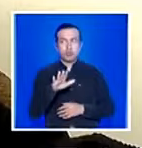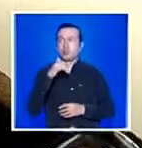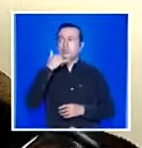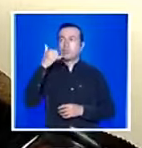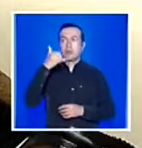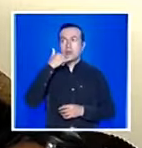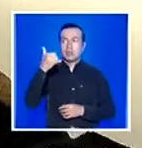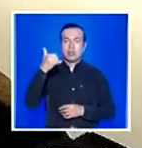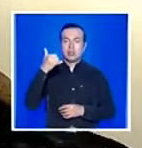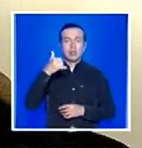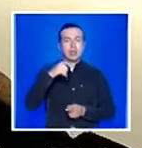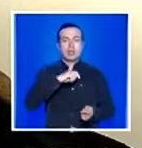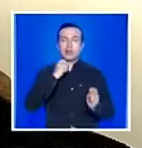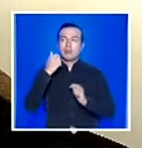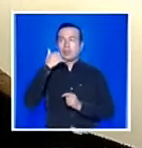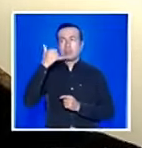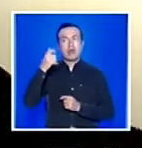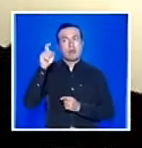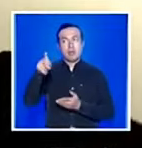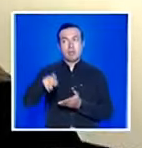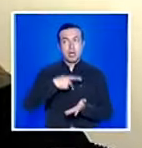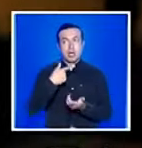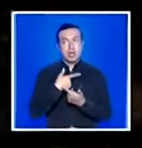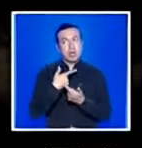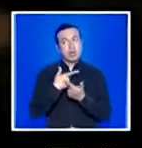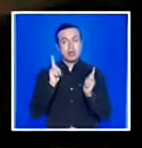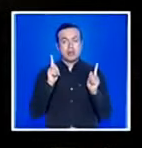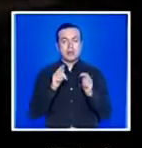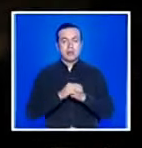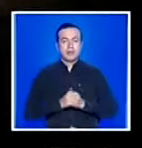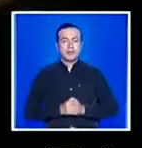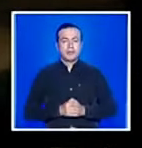ahí cambia la modalidad y se genera el otro tipo de secuestro.